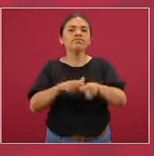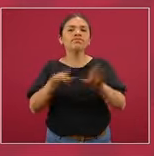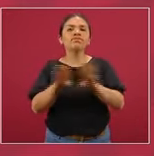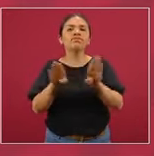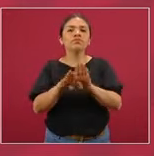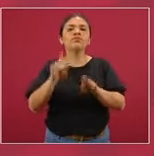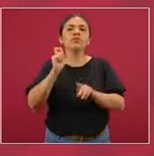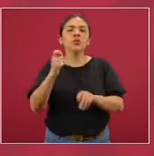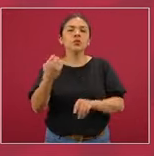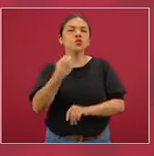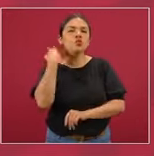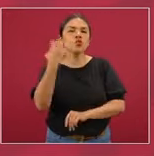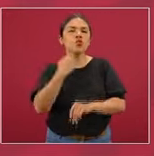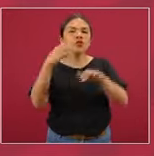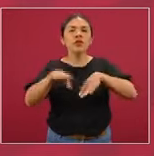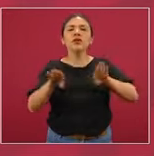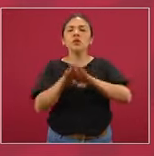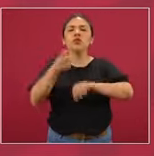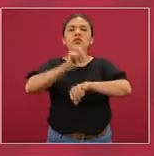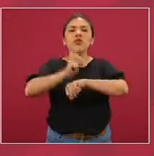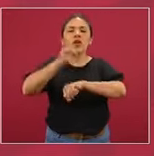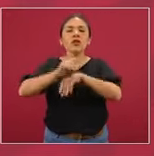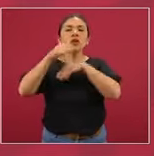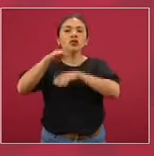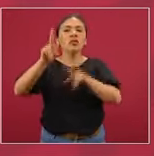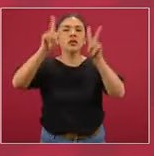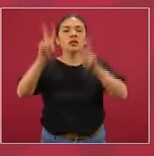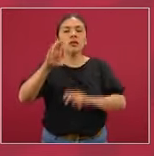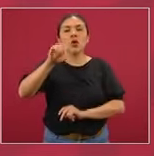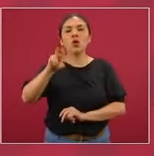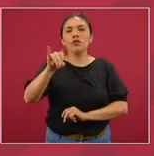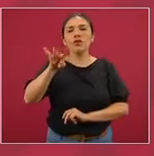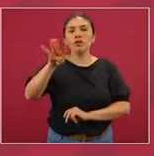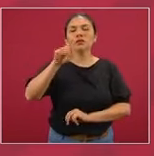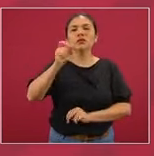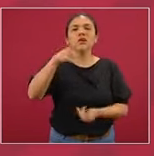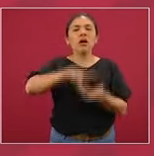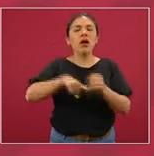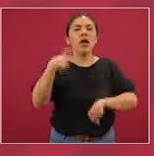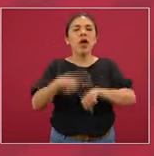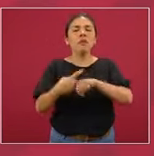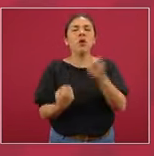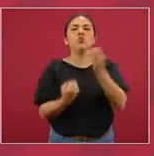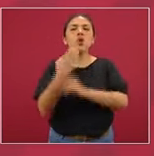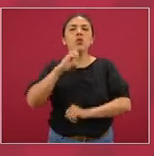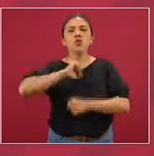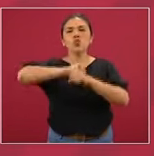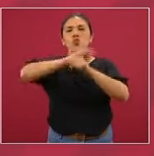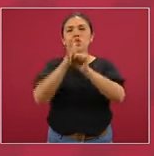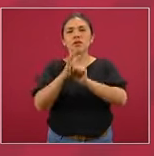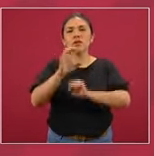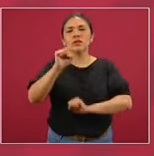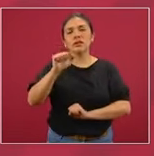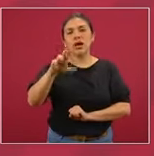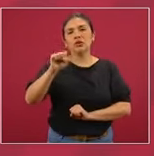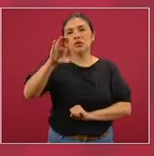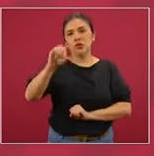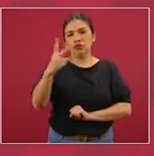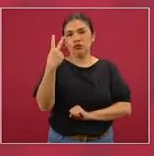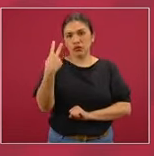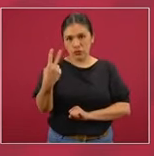con las conferencias de prensa diarias sobre COVID-19, la pandemia causada por el nuevo coronavirus, ya no tan